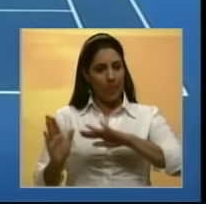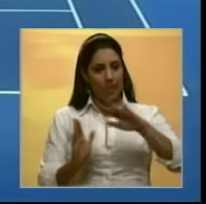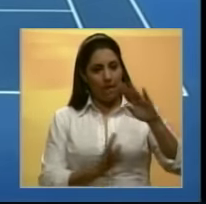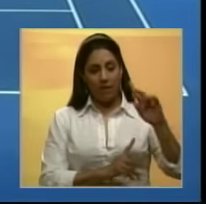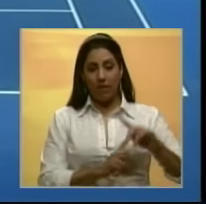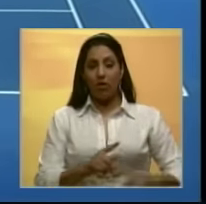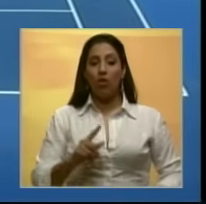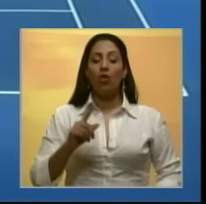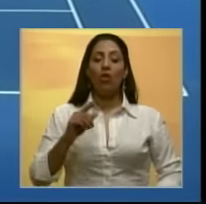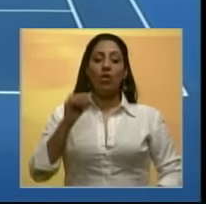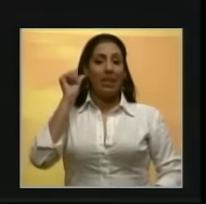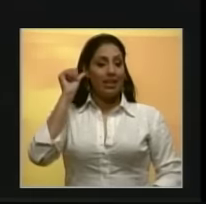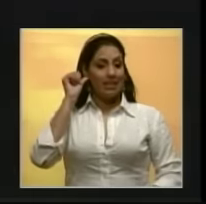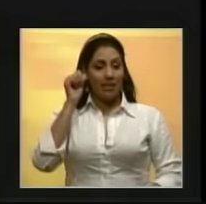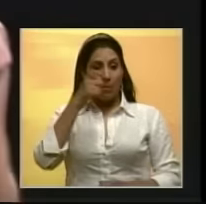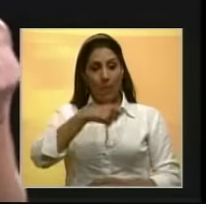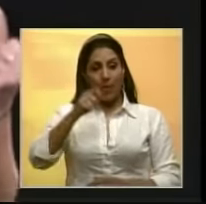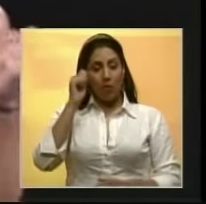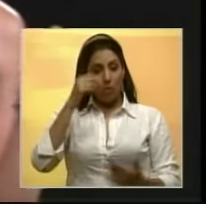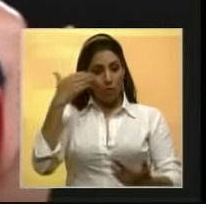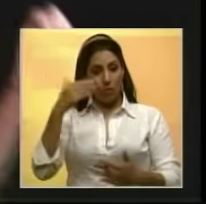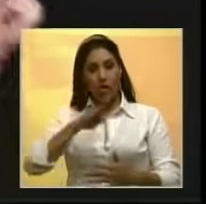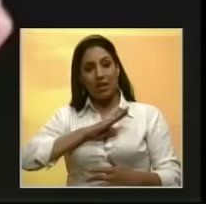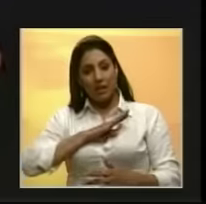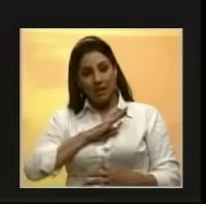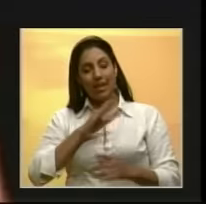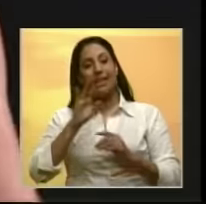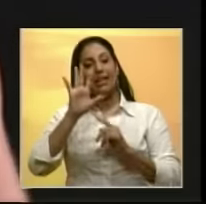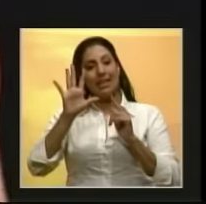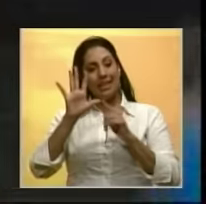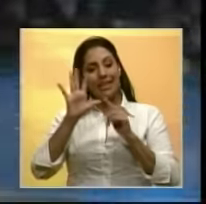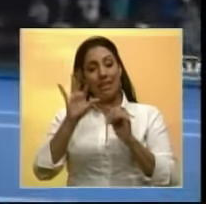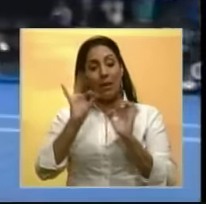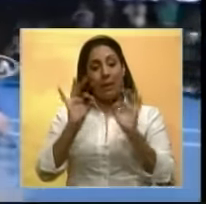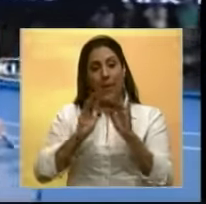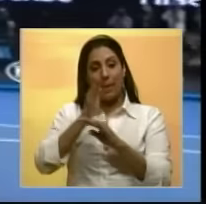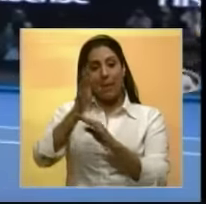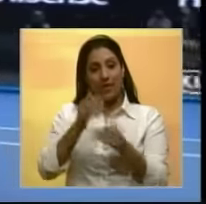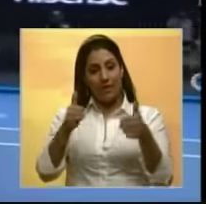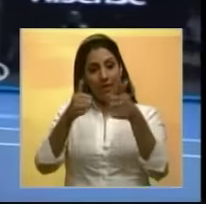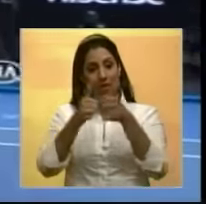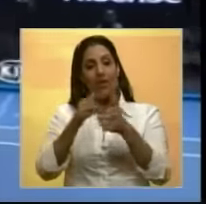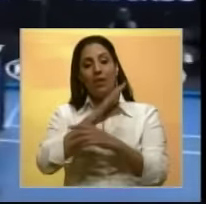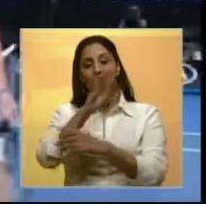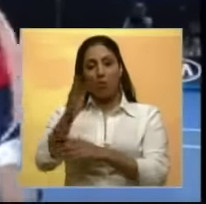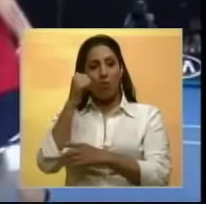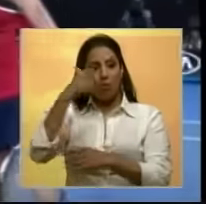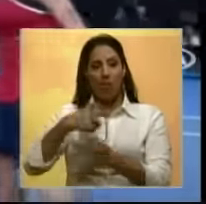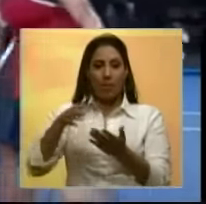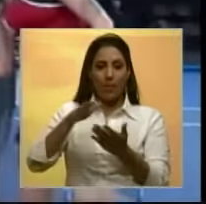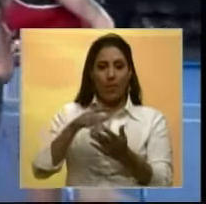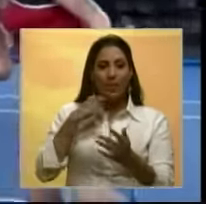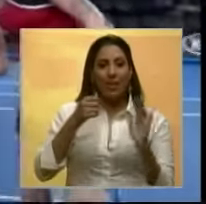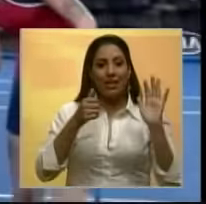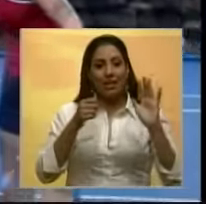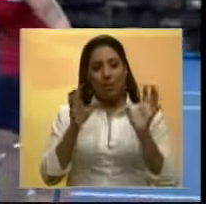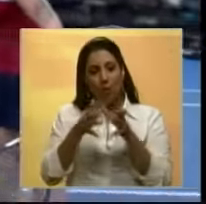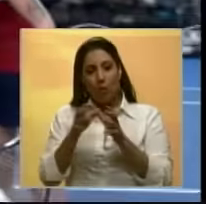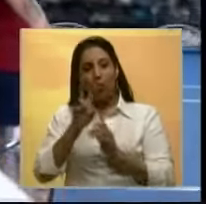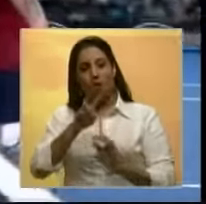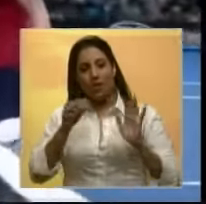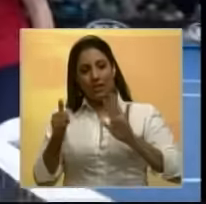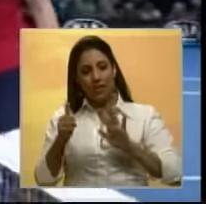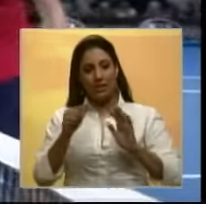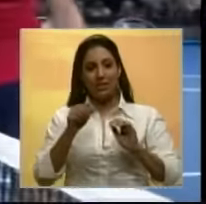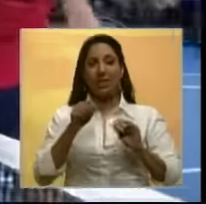En tanto, en las damas, la checa Carolina Pliskova, quinta preclasificada del certamen, superó a la local Daria Gavrilova en sets corridos por un doble